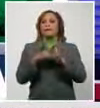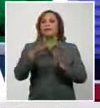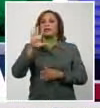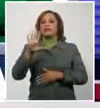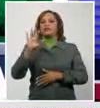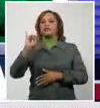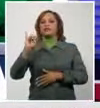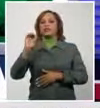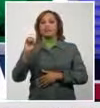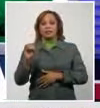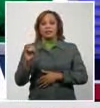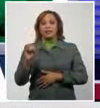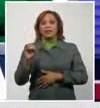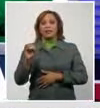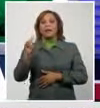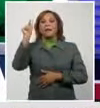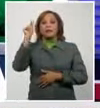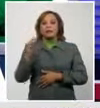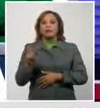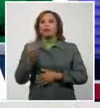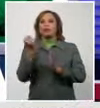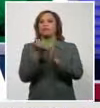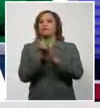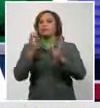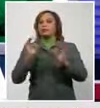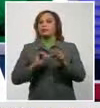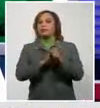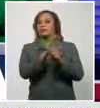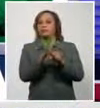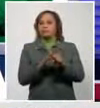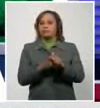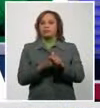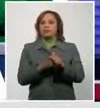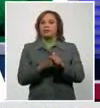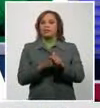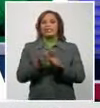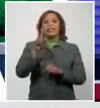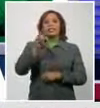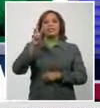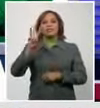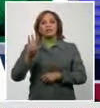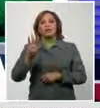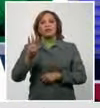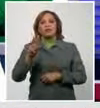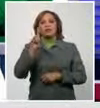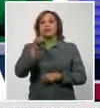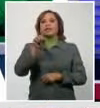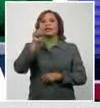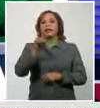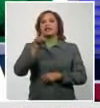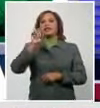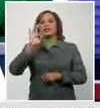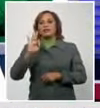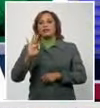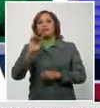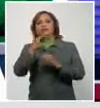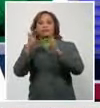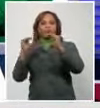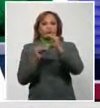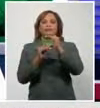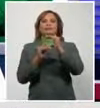1.560 personas diagnosticadas con la enfermedad de 18 años y menos, o sea, en